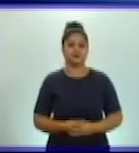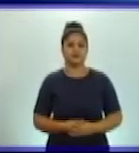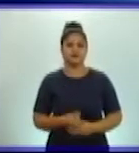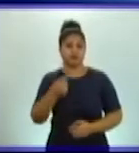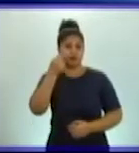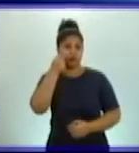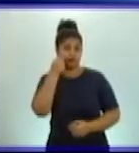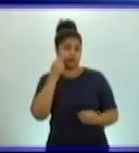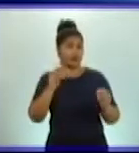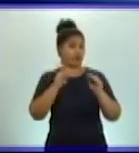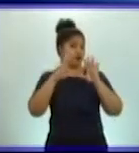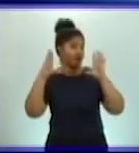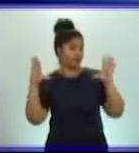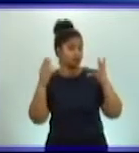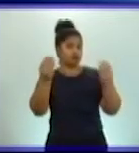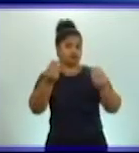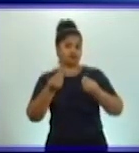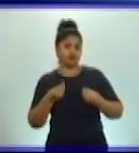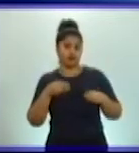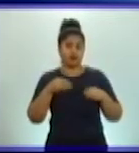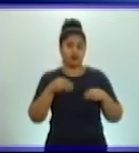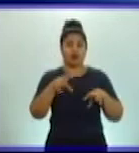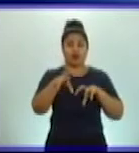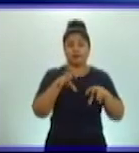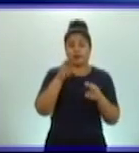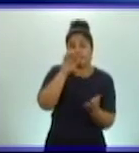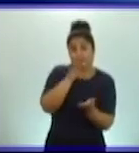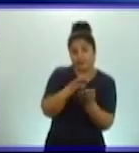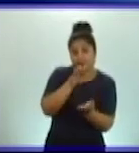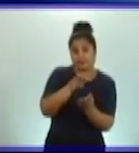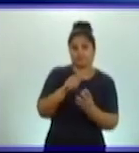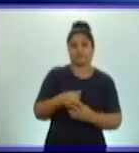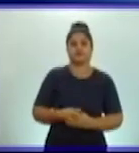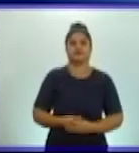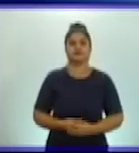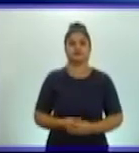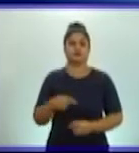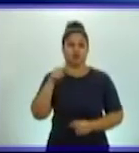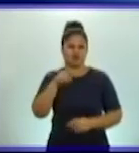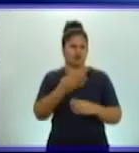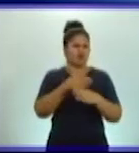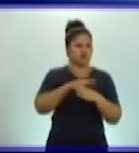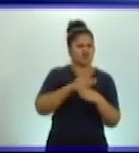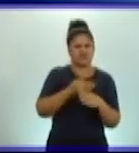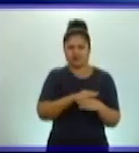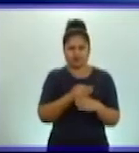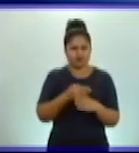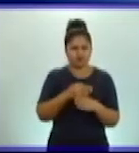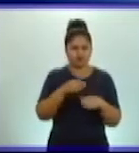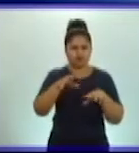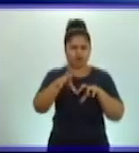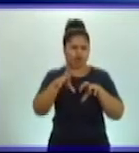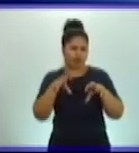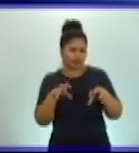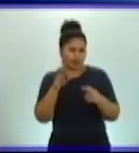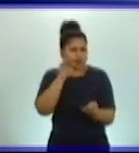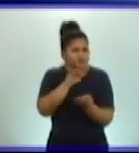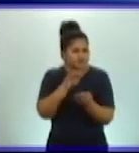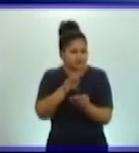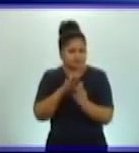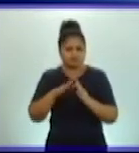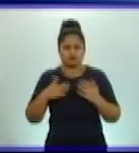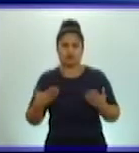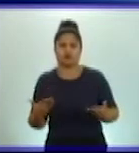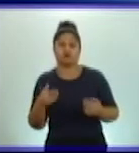un conejo de India que llegó a casa enjaulado. ¿Qué es un conejo de India? Es un experimento, ¿sí? Es un animal